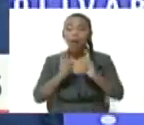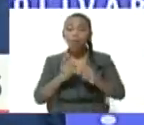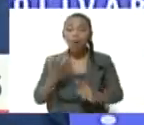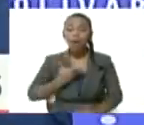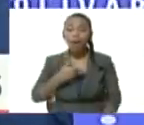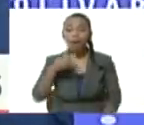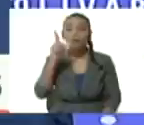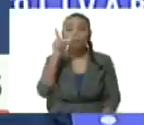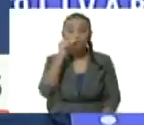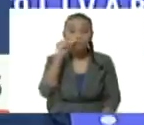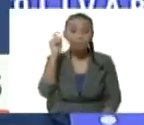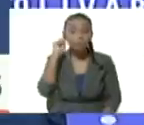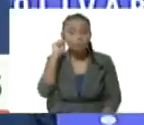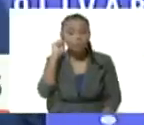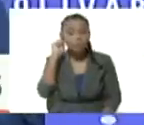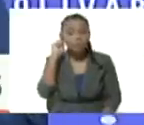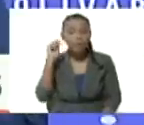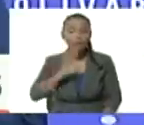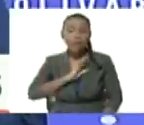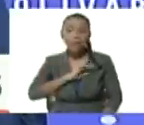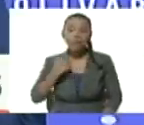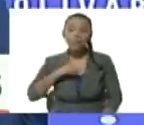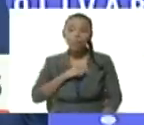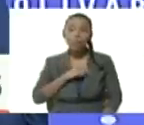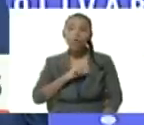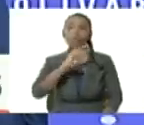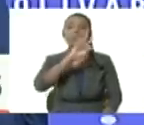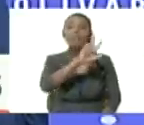alcaldesas que tenemos nosotros, 307,